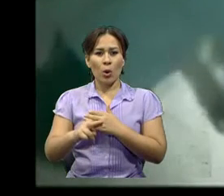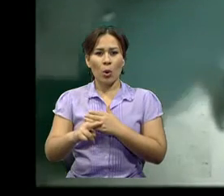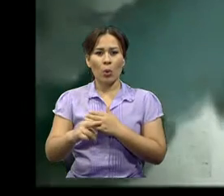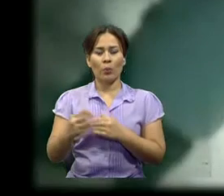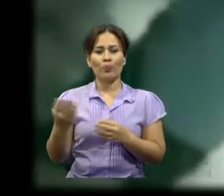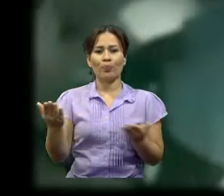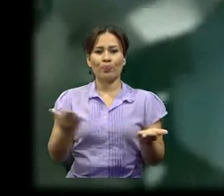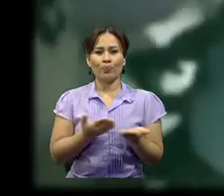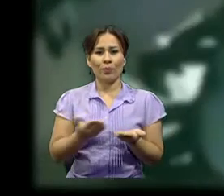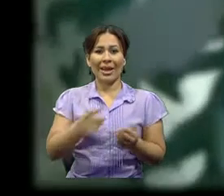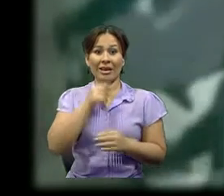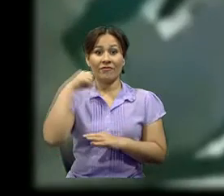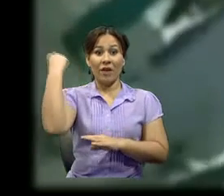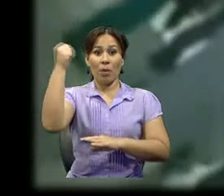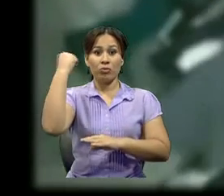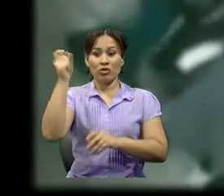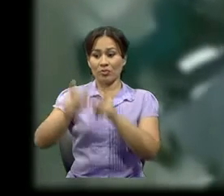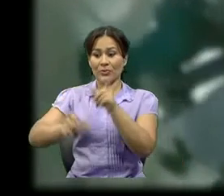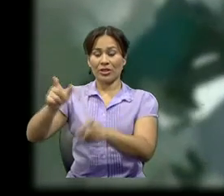Sinaloa.